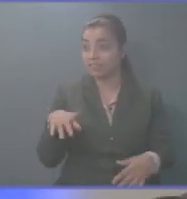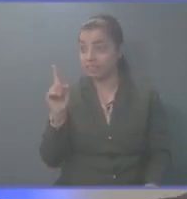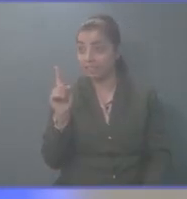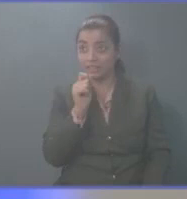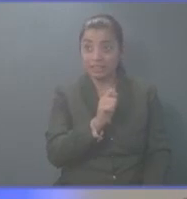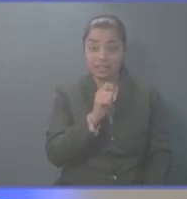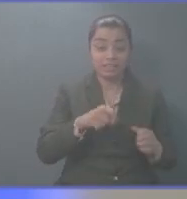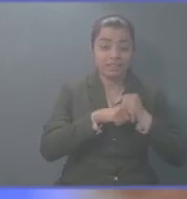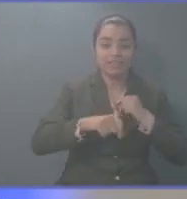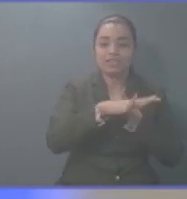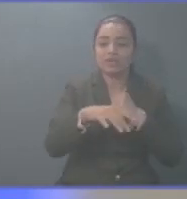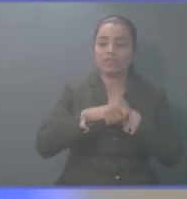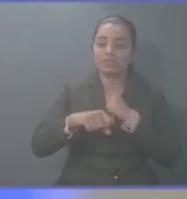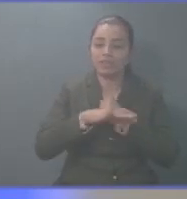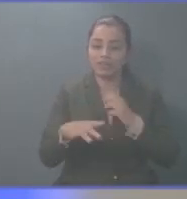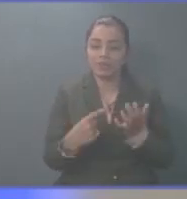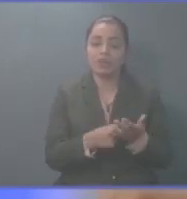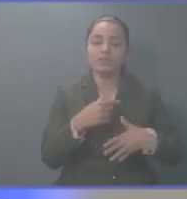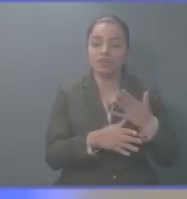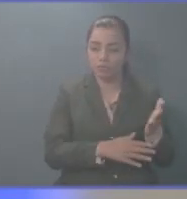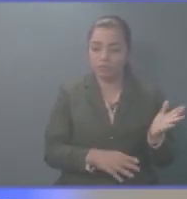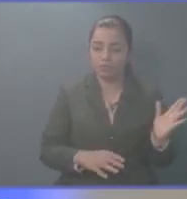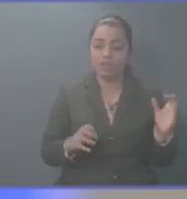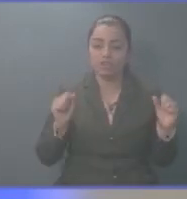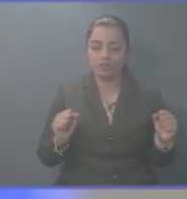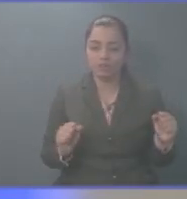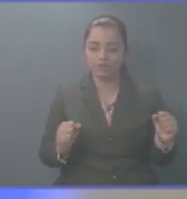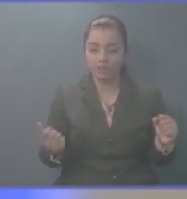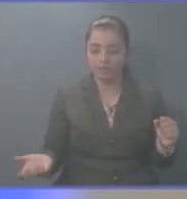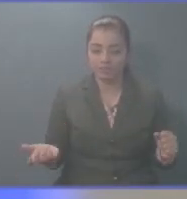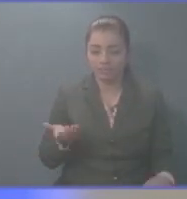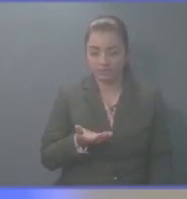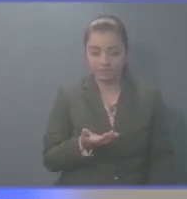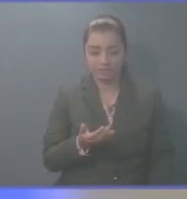La campaña para diputados inicia el 28 de diciembre.